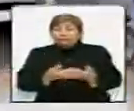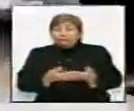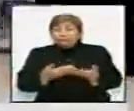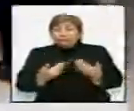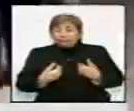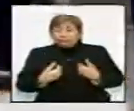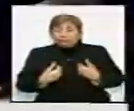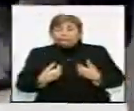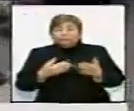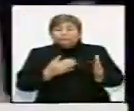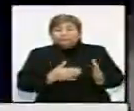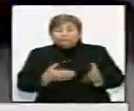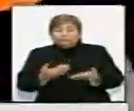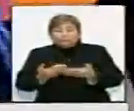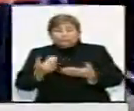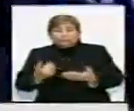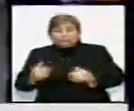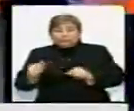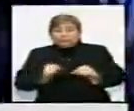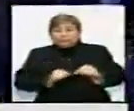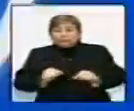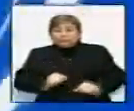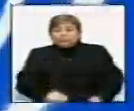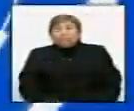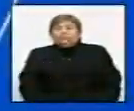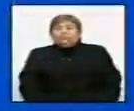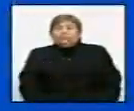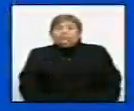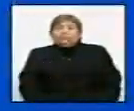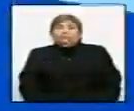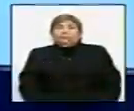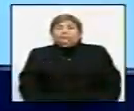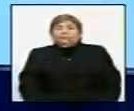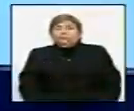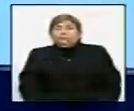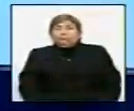uno cumplirá ante un desastre. Una